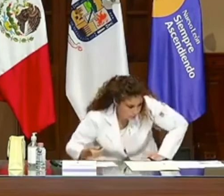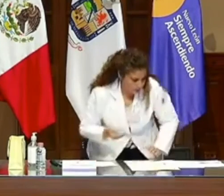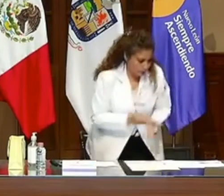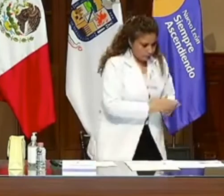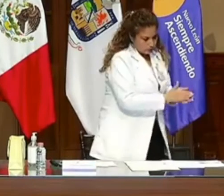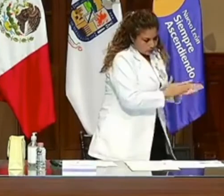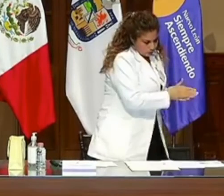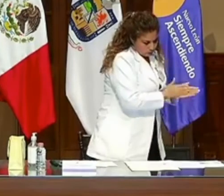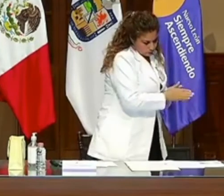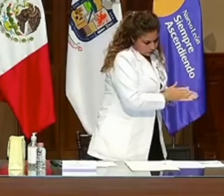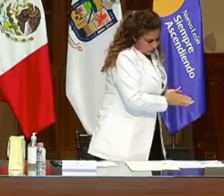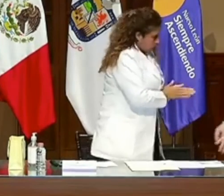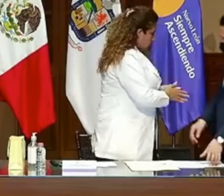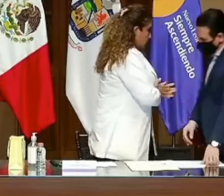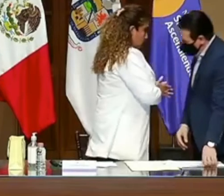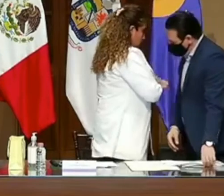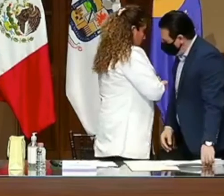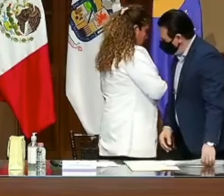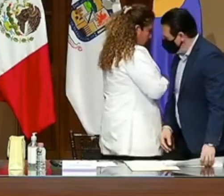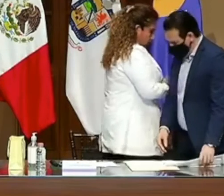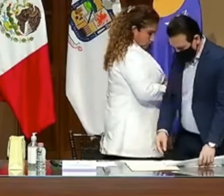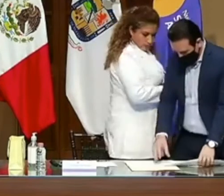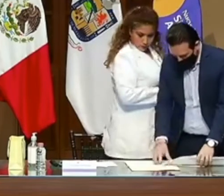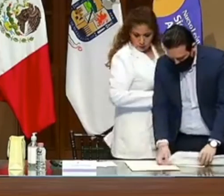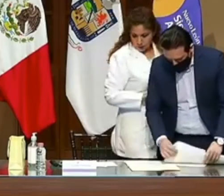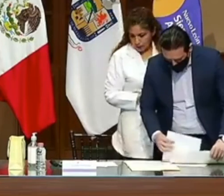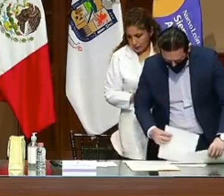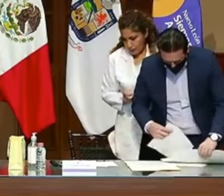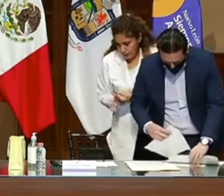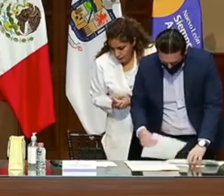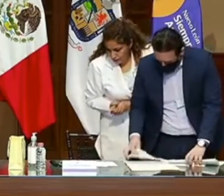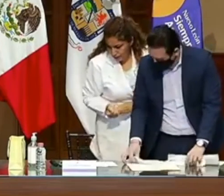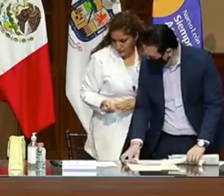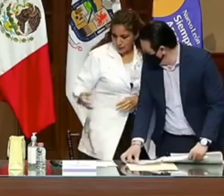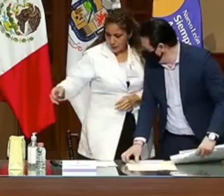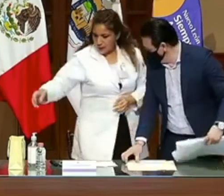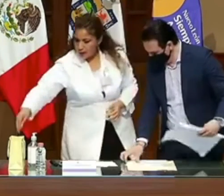alberto y drogo y roberto hernández maricruz gutiérrez noticias 28